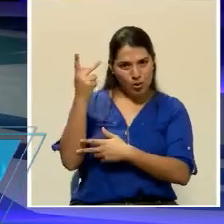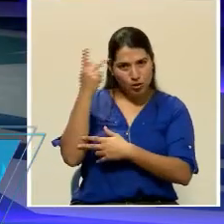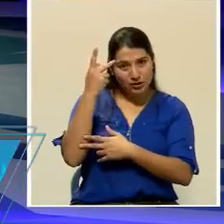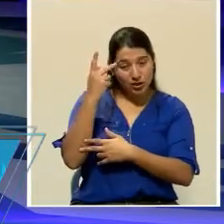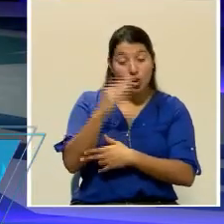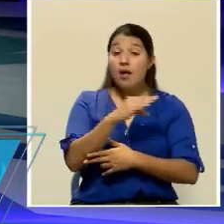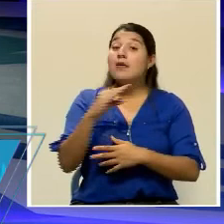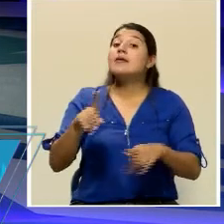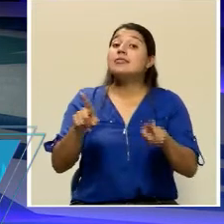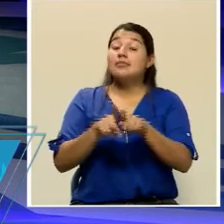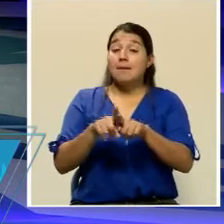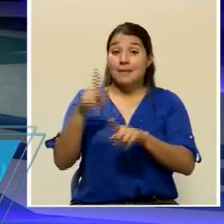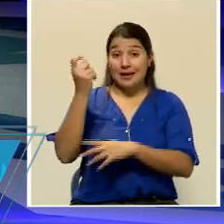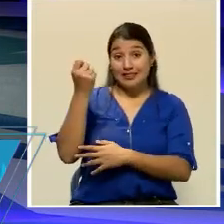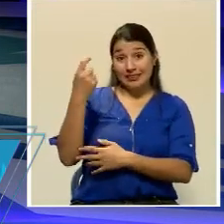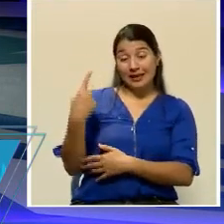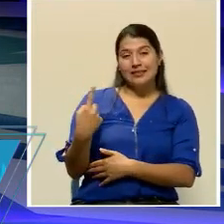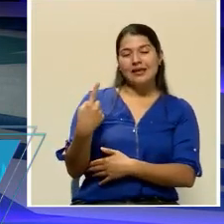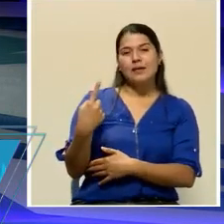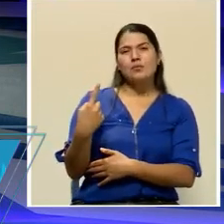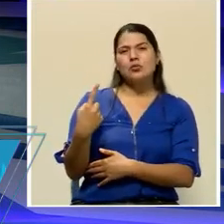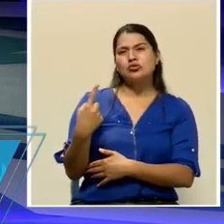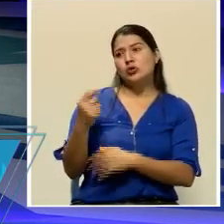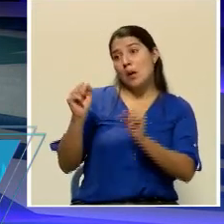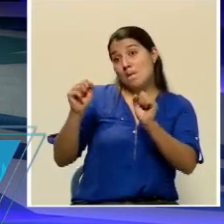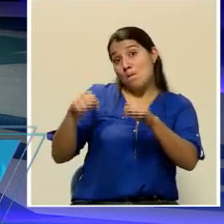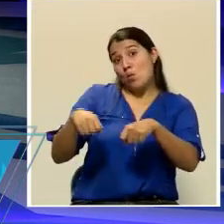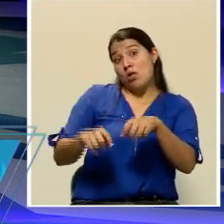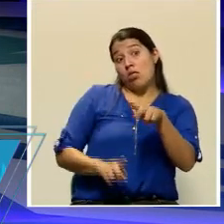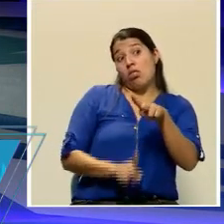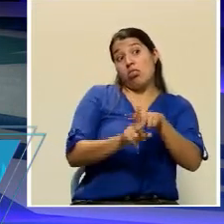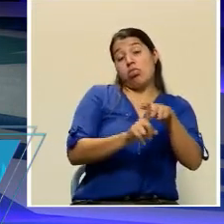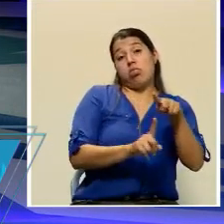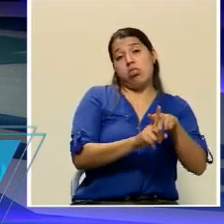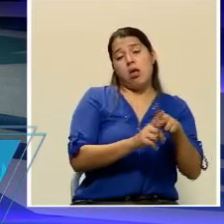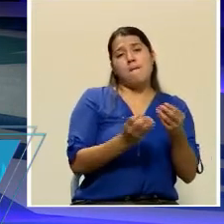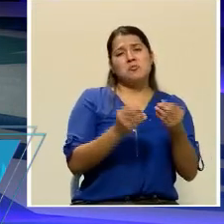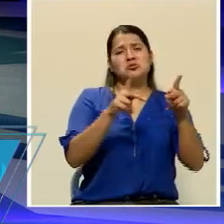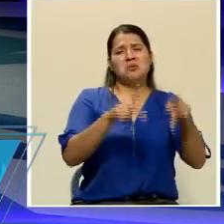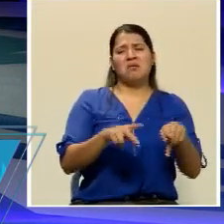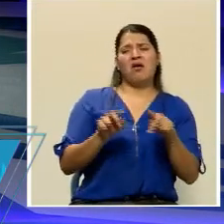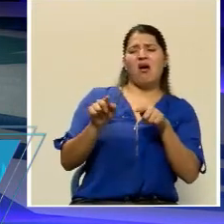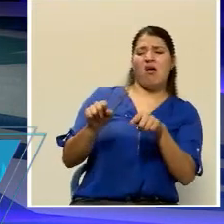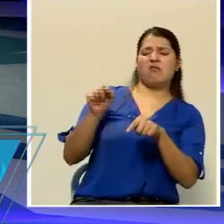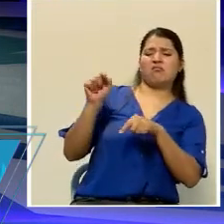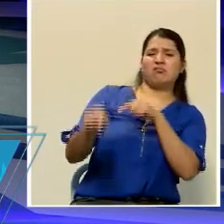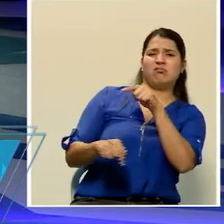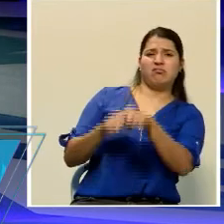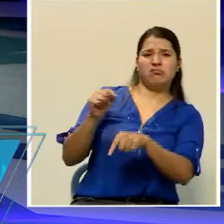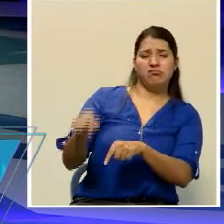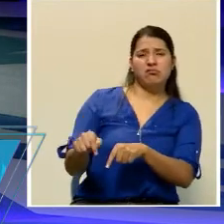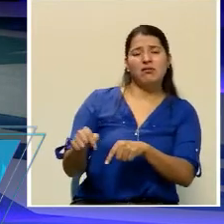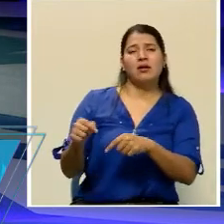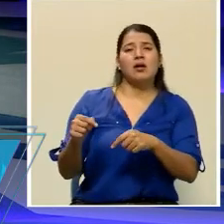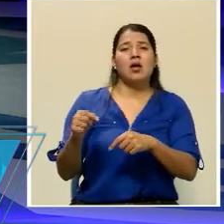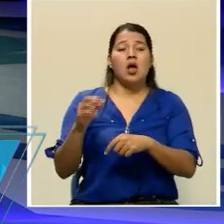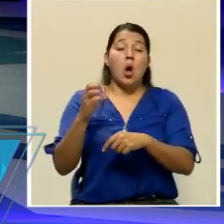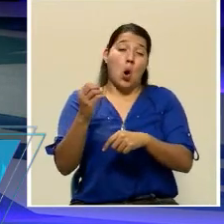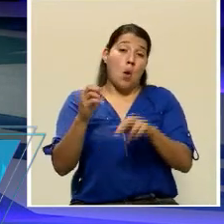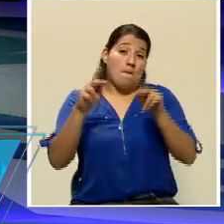Inclusive entendiendo que en medio de esto habrá un montón de voces populistas, gente que querrá